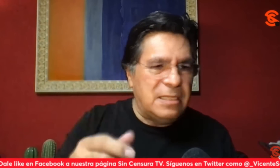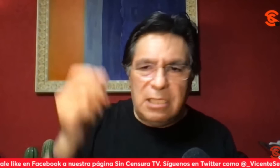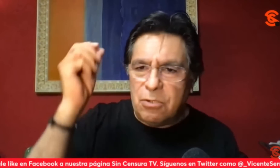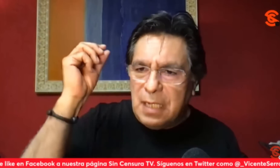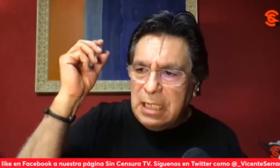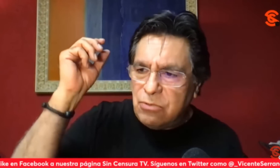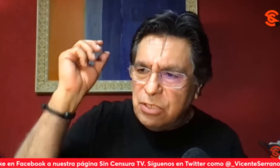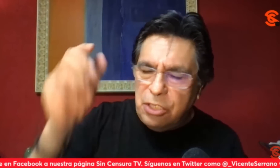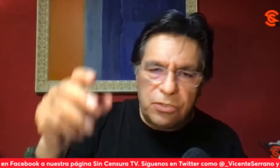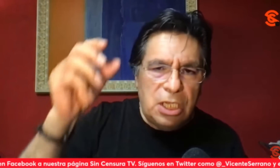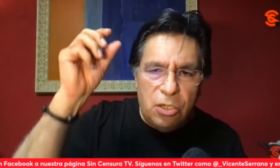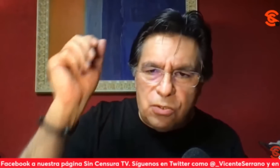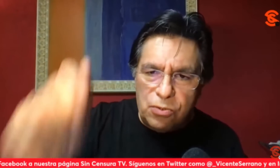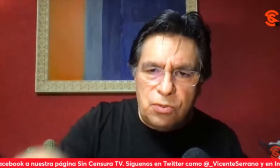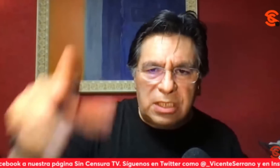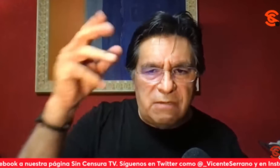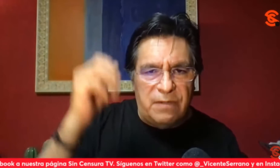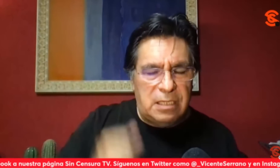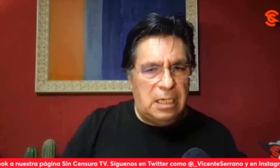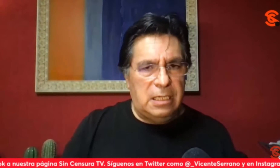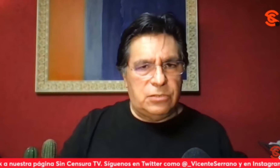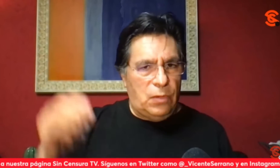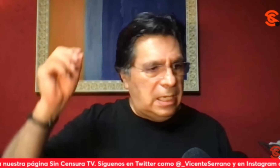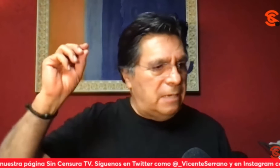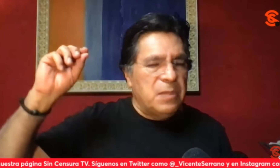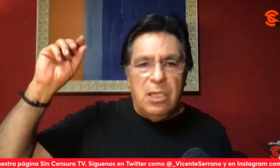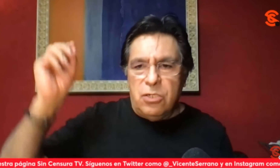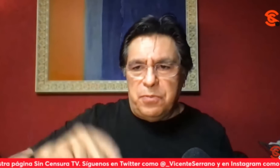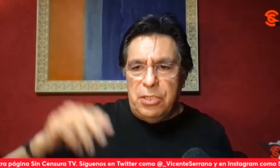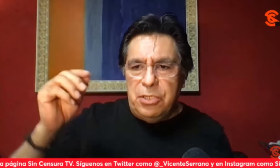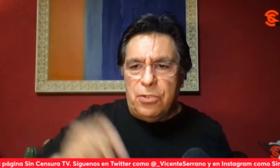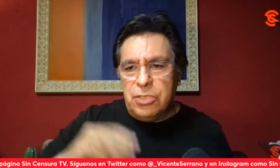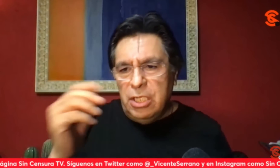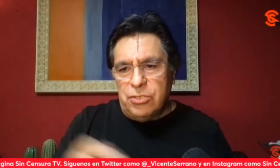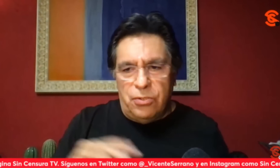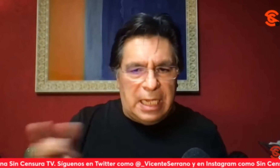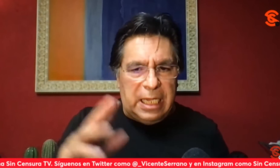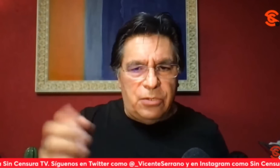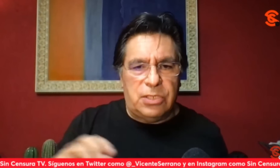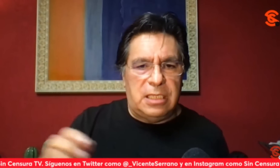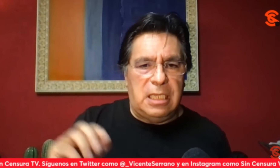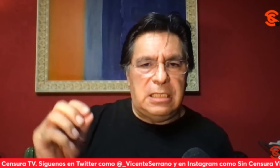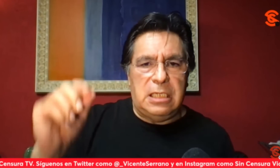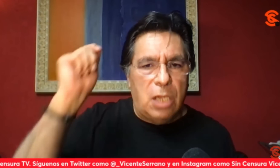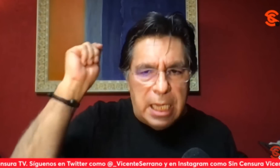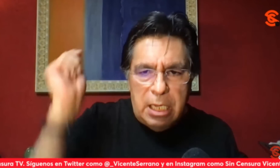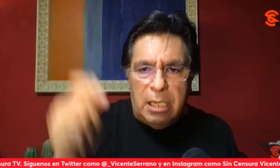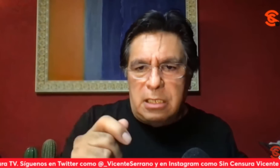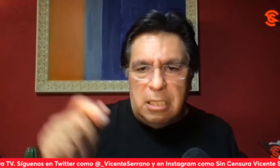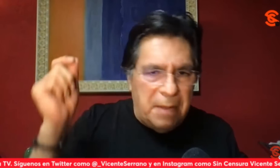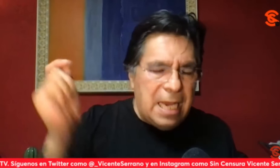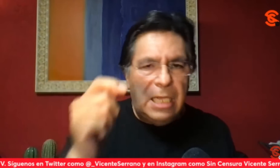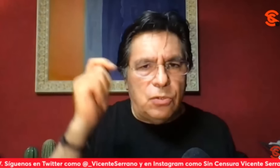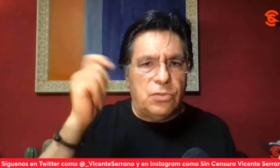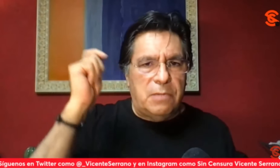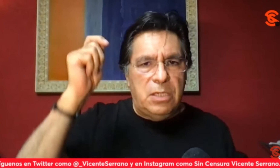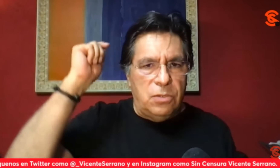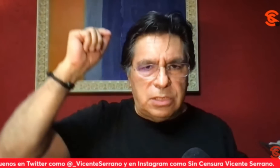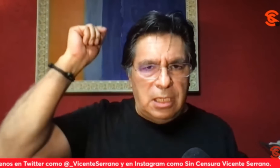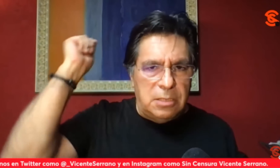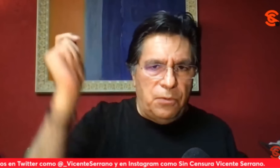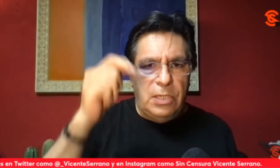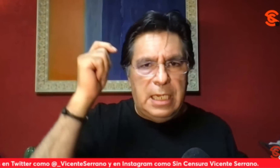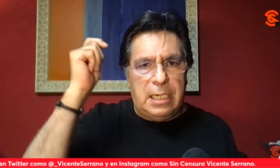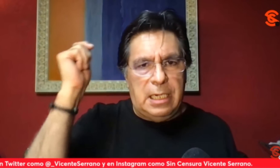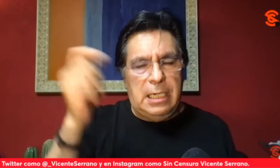son capaces de robarle a los niños los dulces enfrente de la escuela. Los políticos son aquellos que te dicen, venga todos